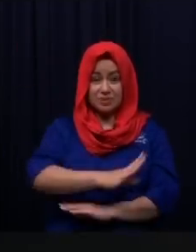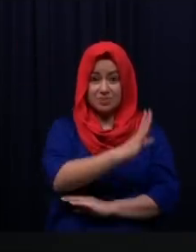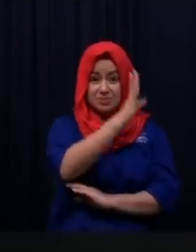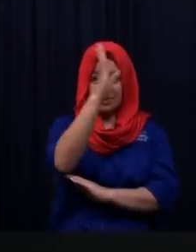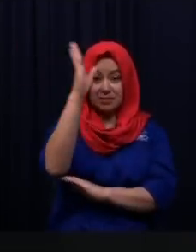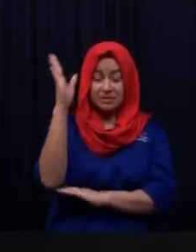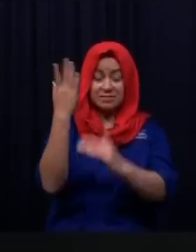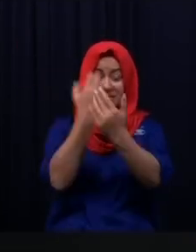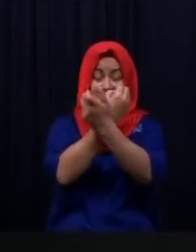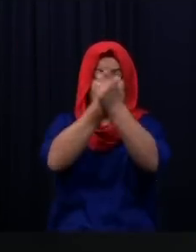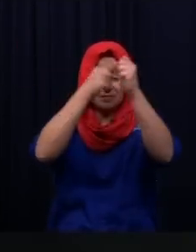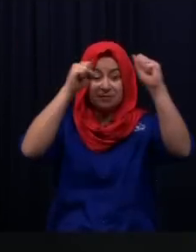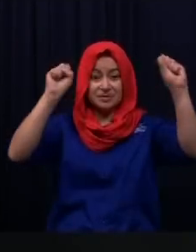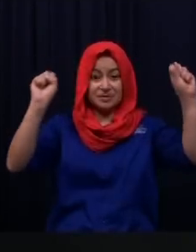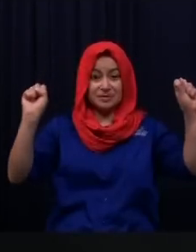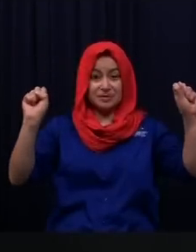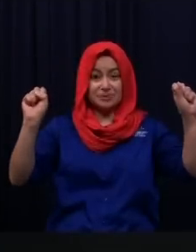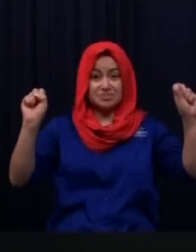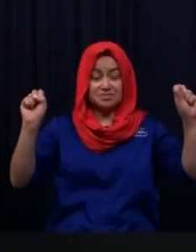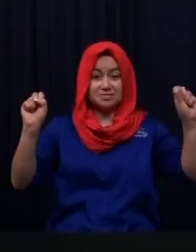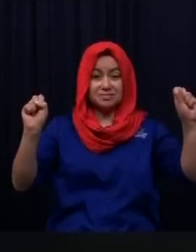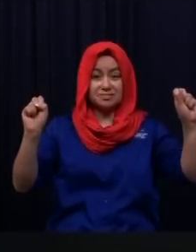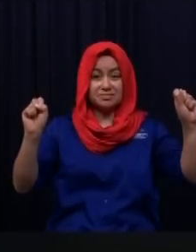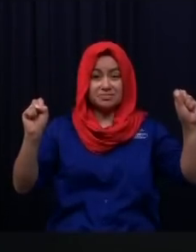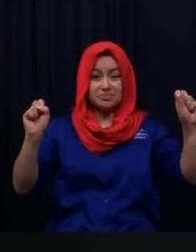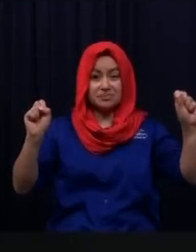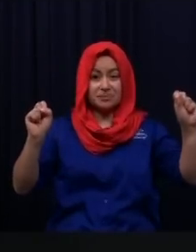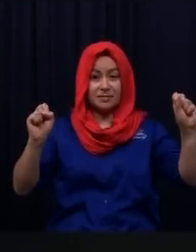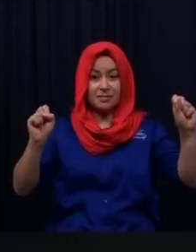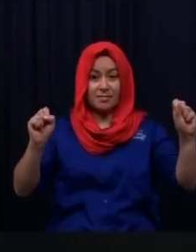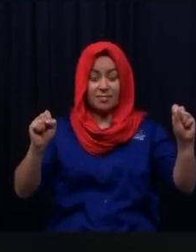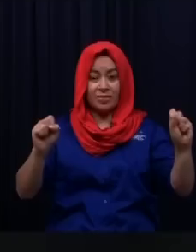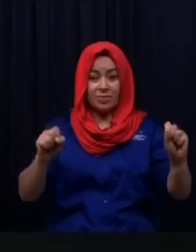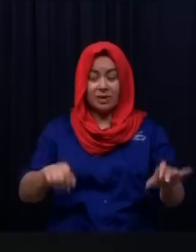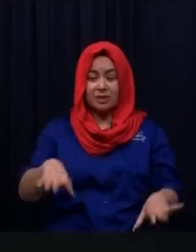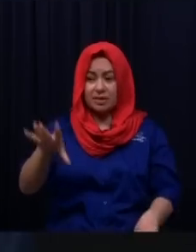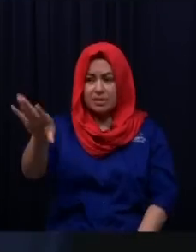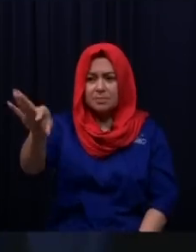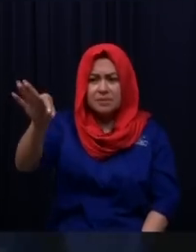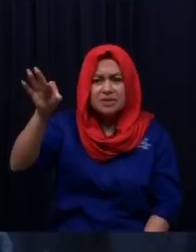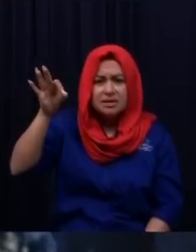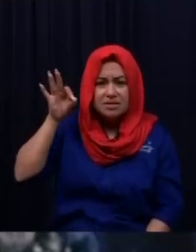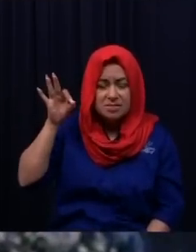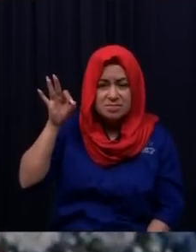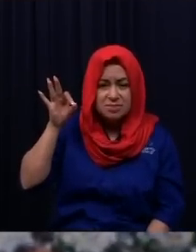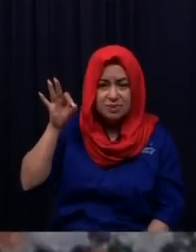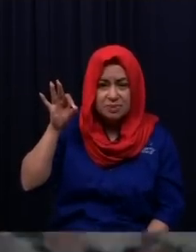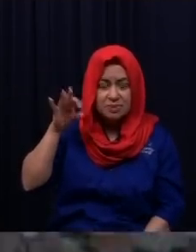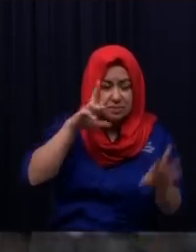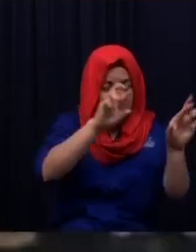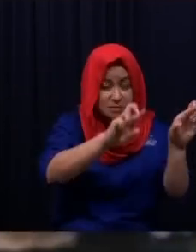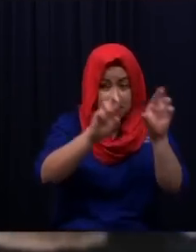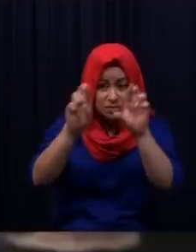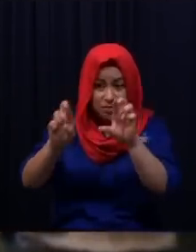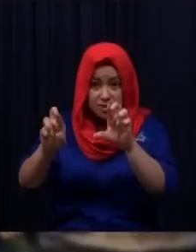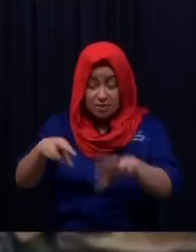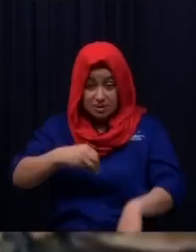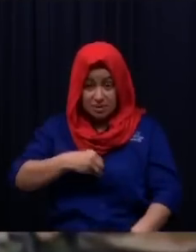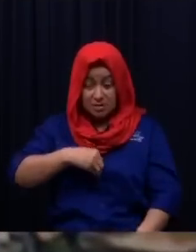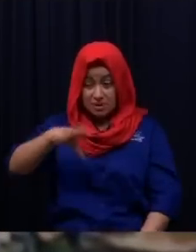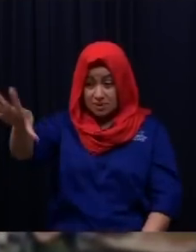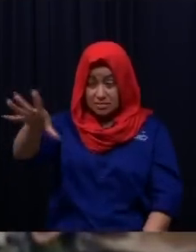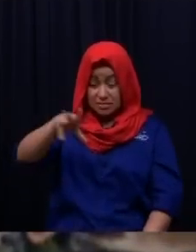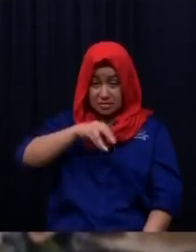salvación. Vamos a hacer el llamado a aquellas personas que quieren aceptar al Señor en su